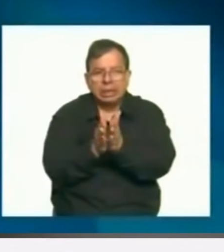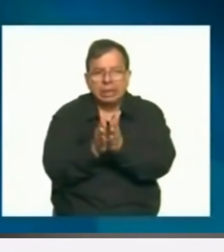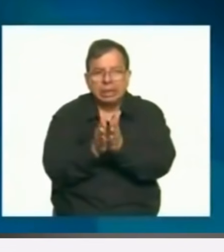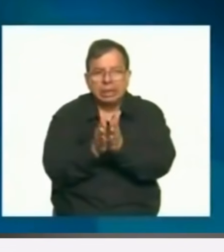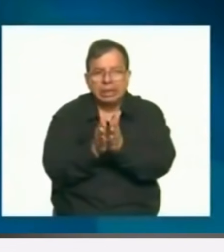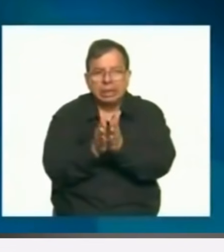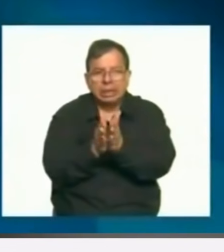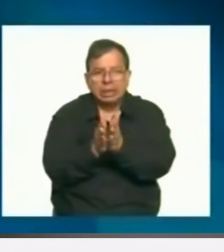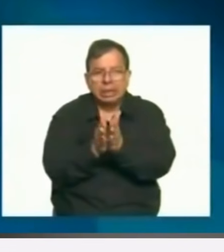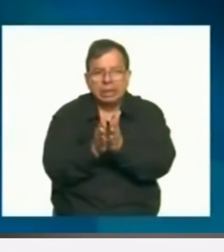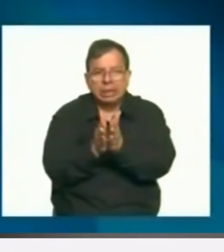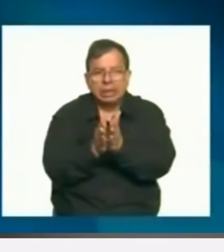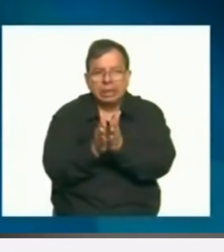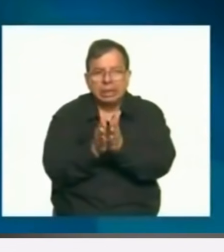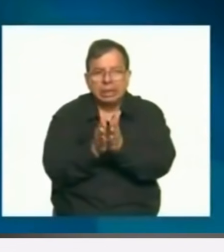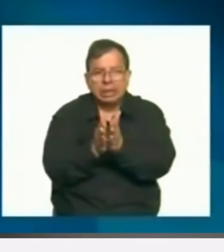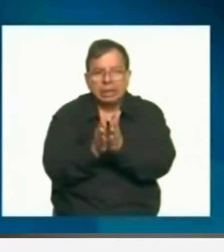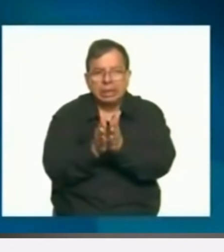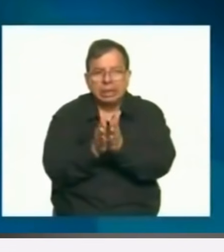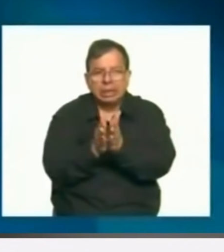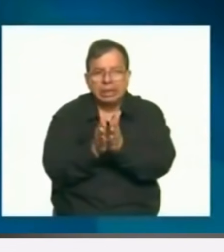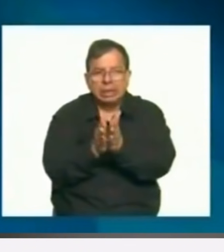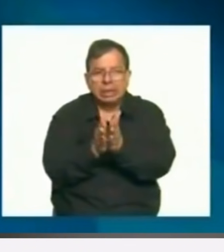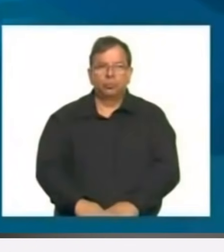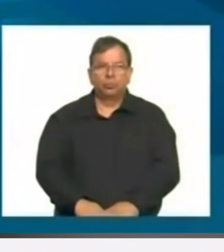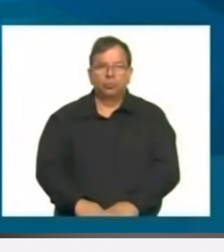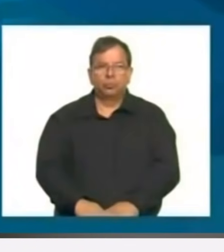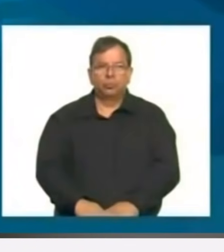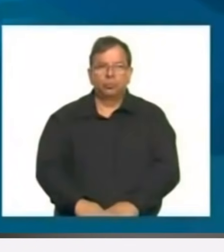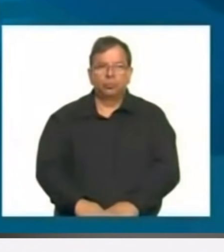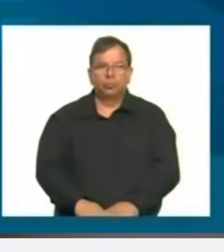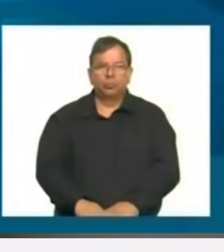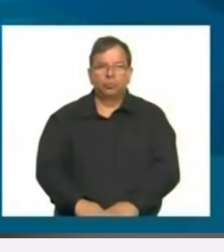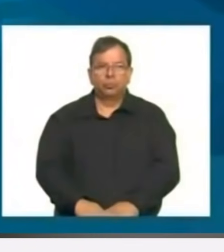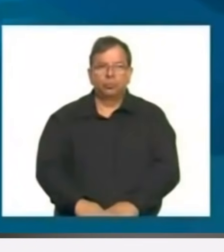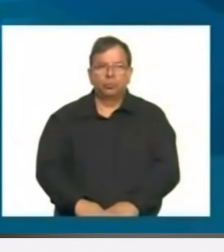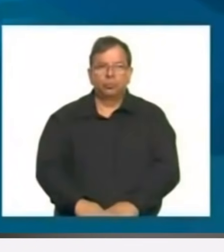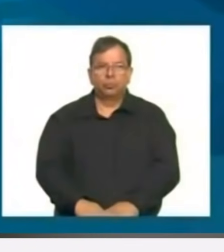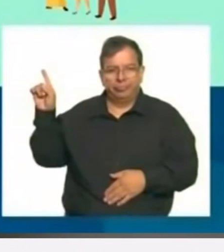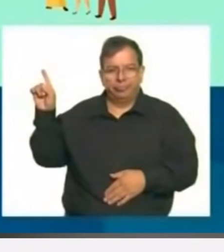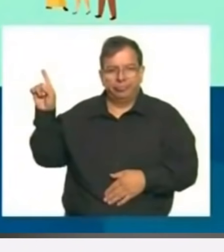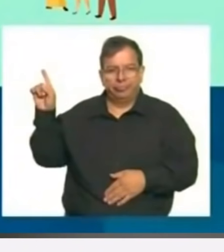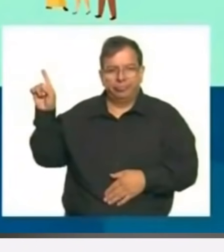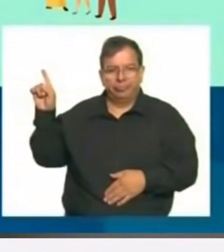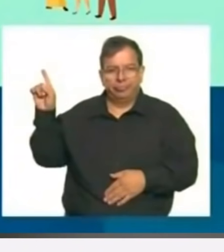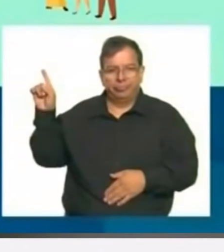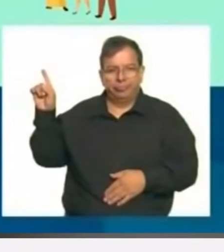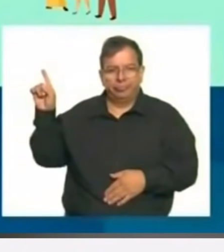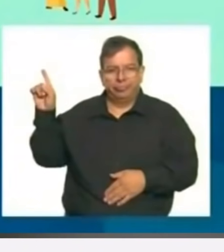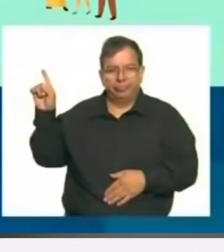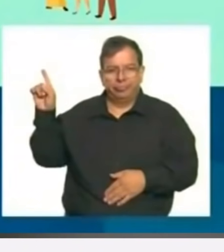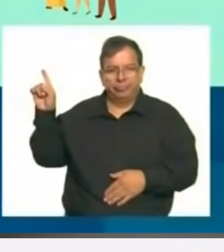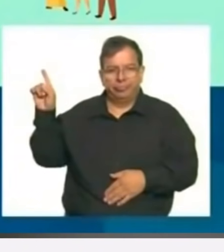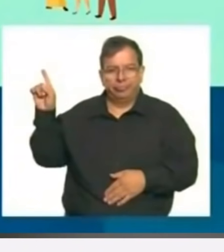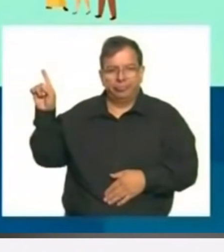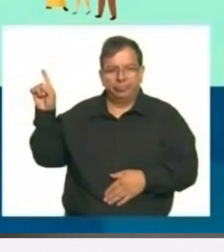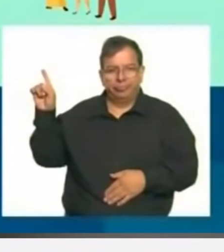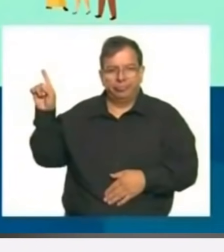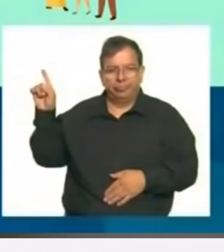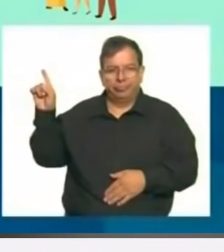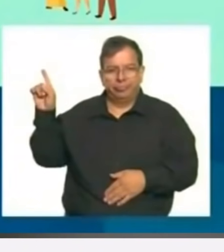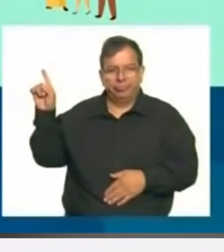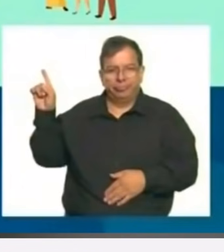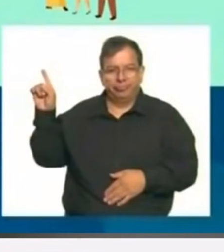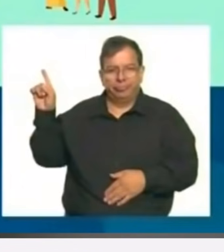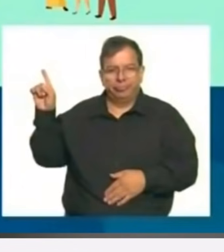de texto gratuitos eran accesibles a todos los niños de primaria. Es importante decir que la tarea de crear los libros de texto y difundirlos en